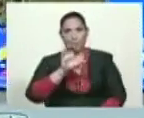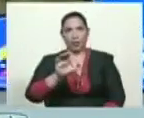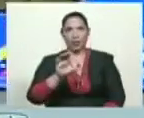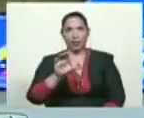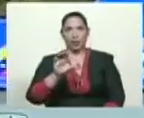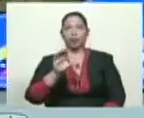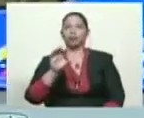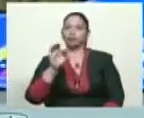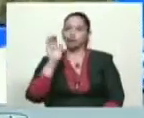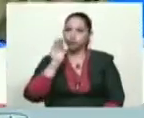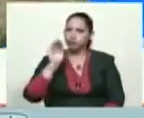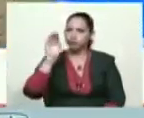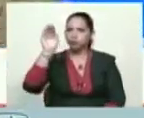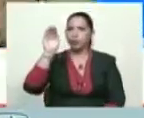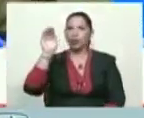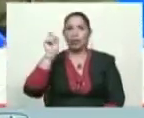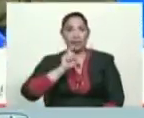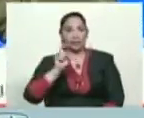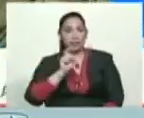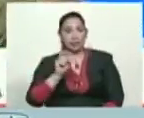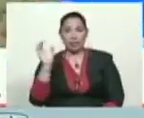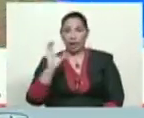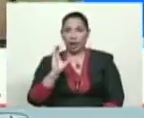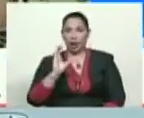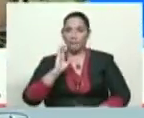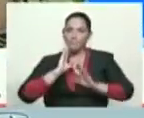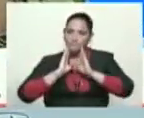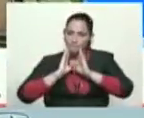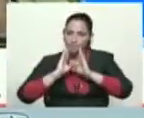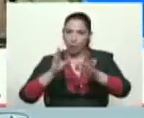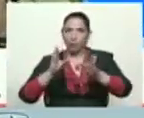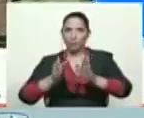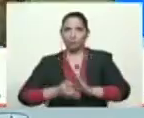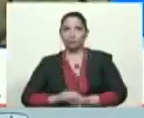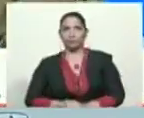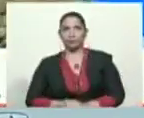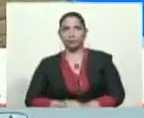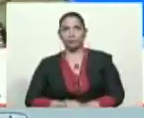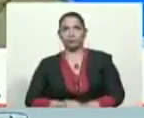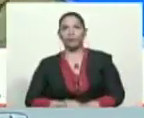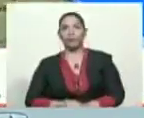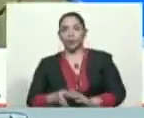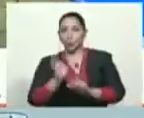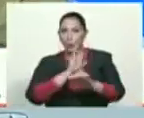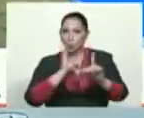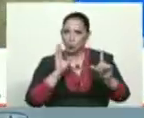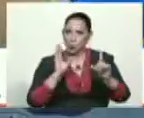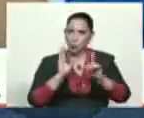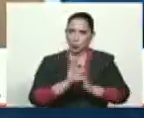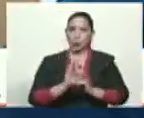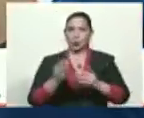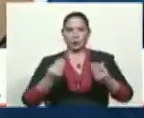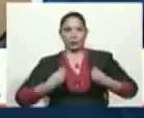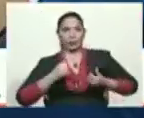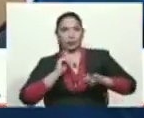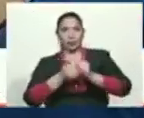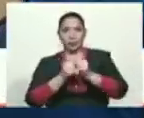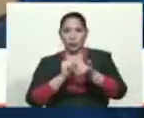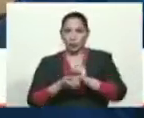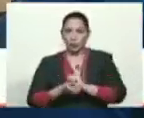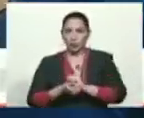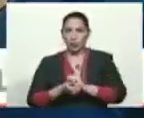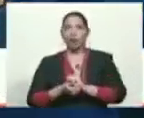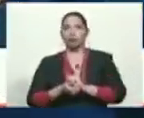obras del futuro que necesita caracas para su vialidad para su cultura para la vida deportiva para